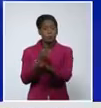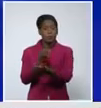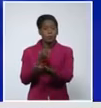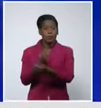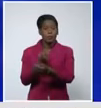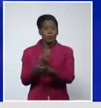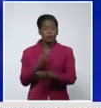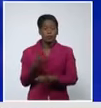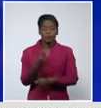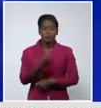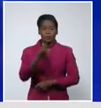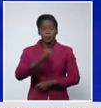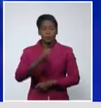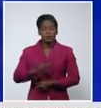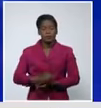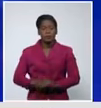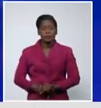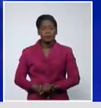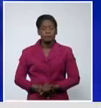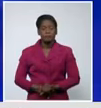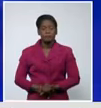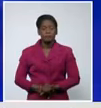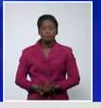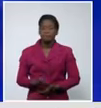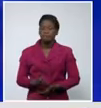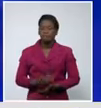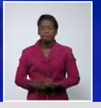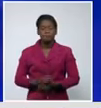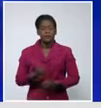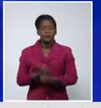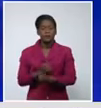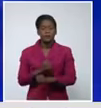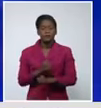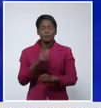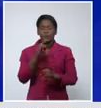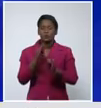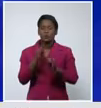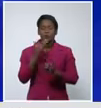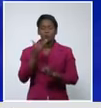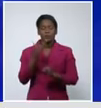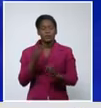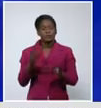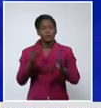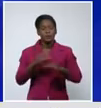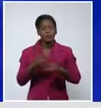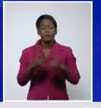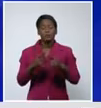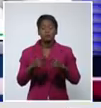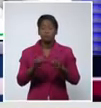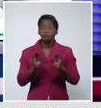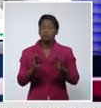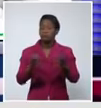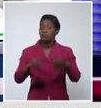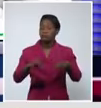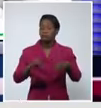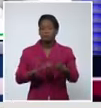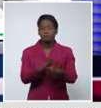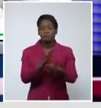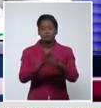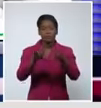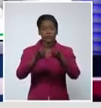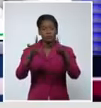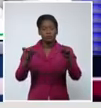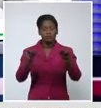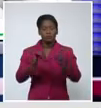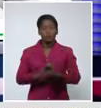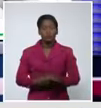personas. Bueno, las noticias no son para nada positivas en torno a la información epidemiológica de nuestro país.